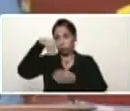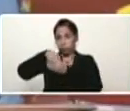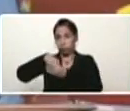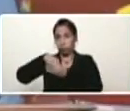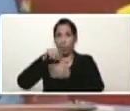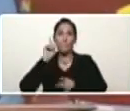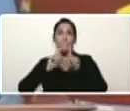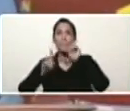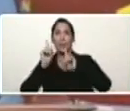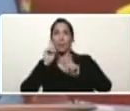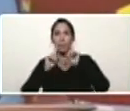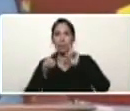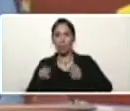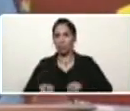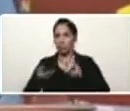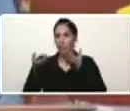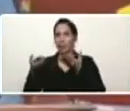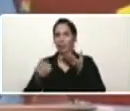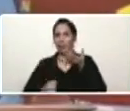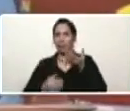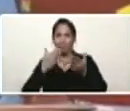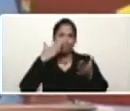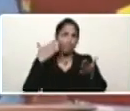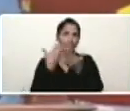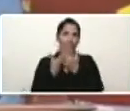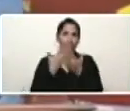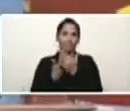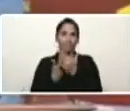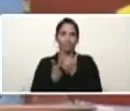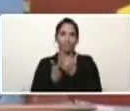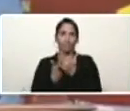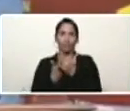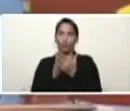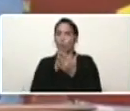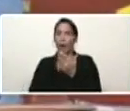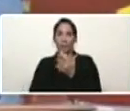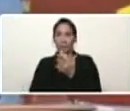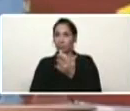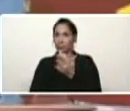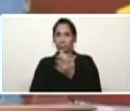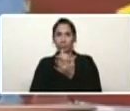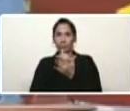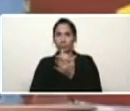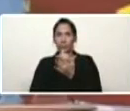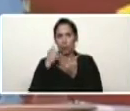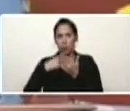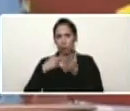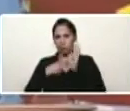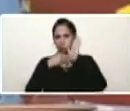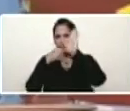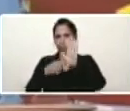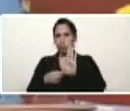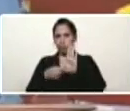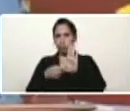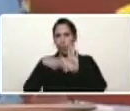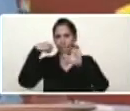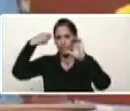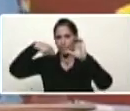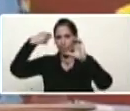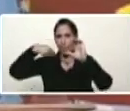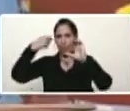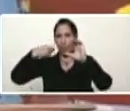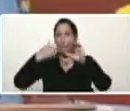mentira y darle algún sustento, no, mienten. Yo voy a presentar un video. Pido